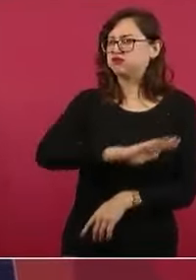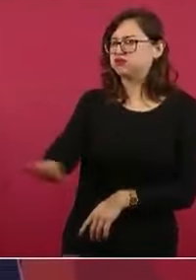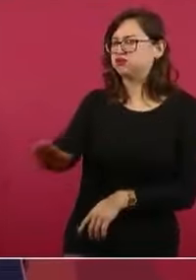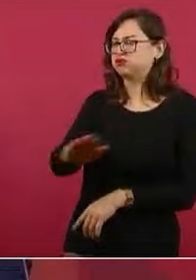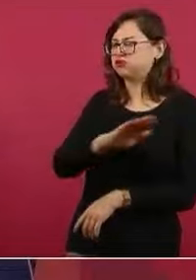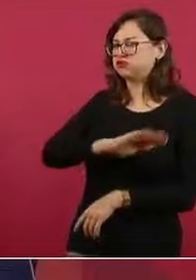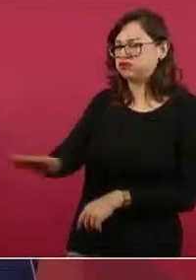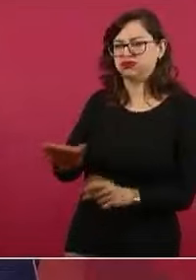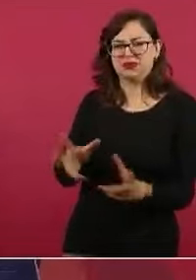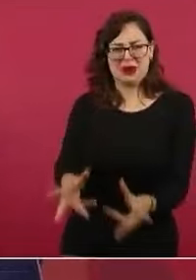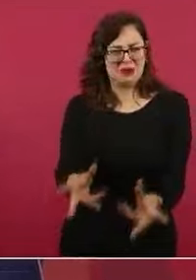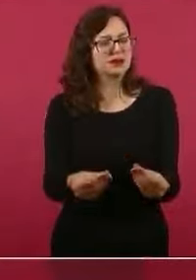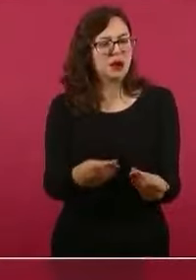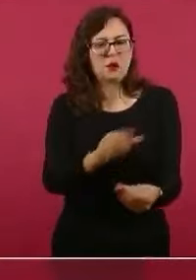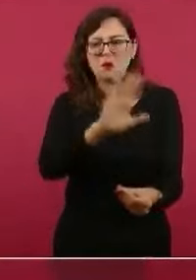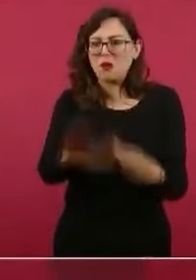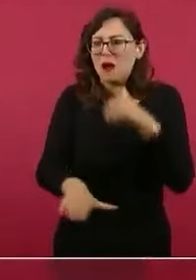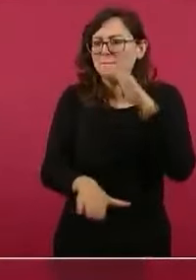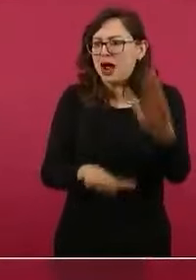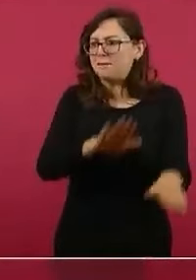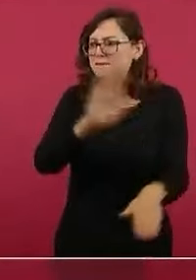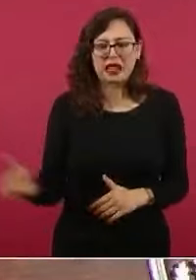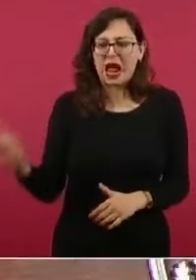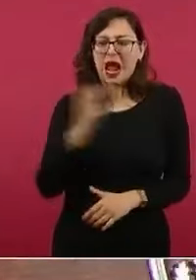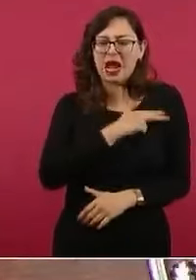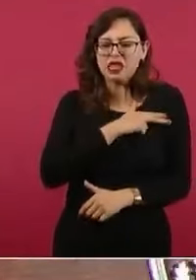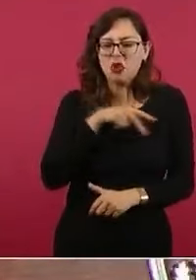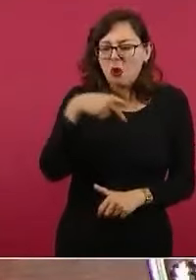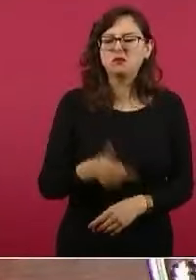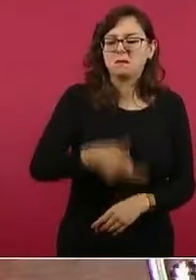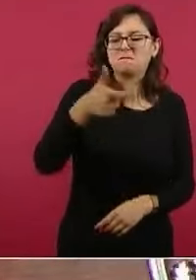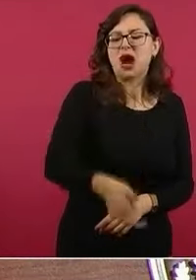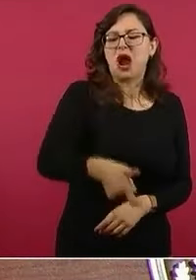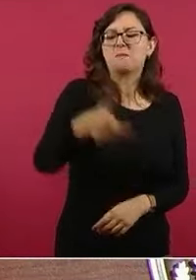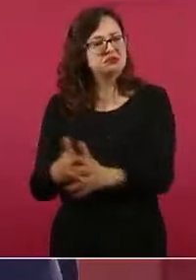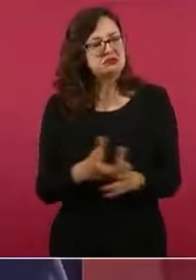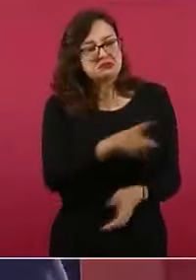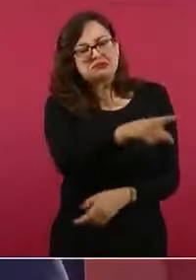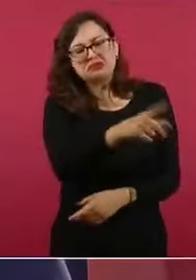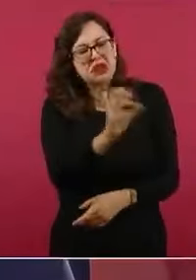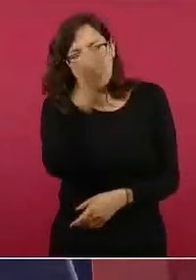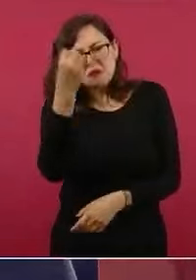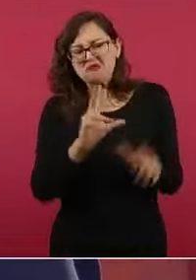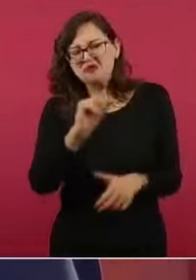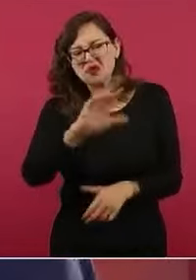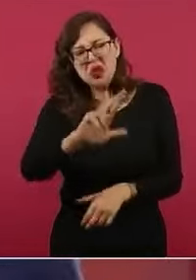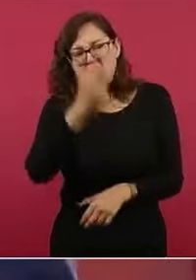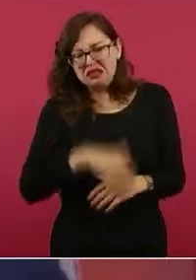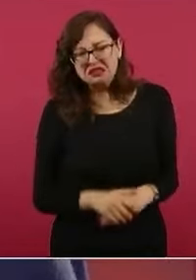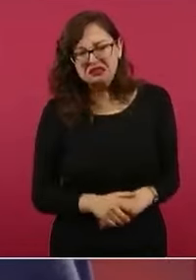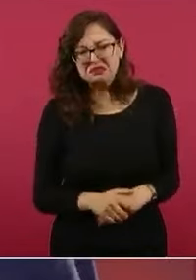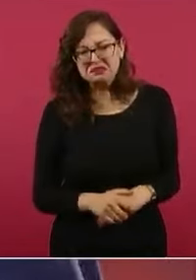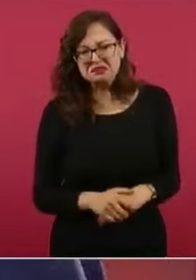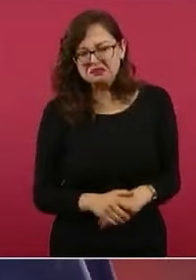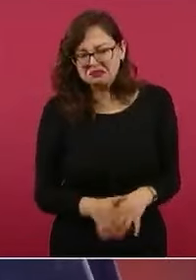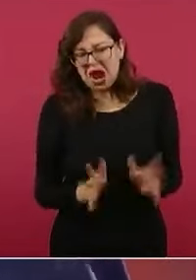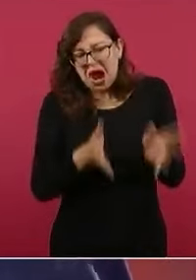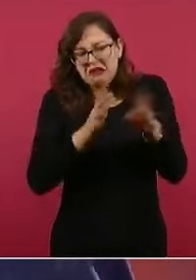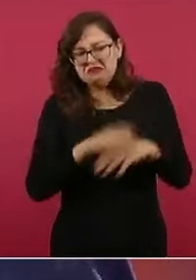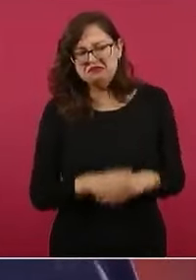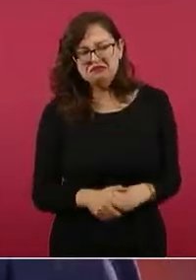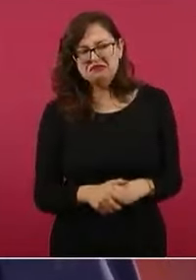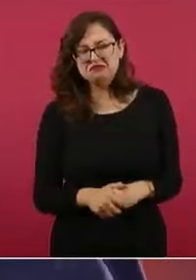los índices de letalidad, cómo remataban a los heridos. Todo eso se les olvida, incluso hasta